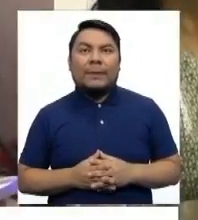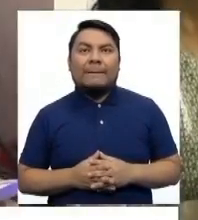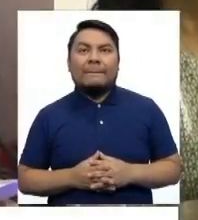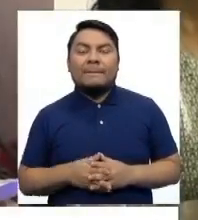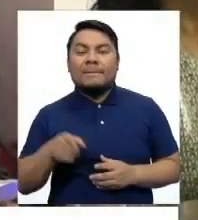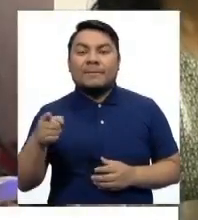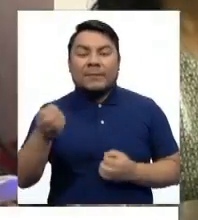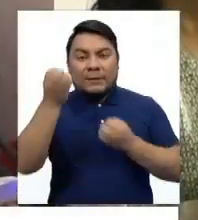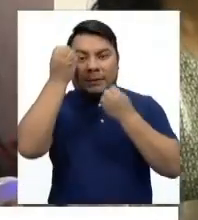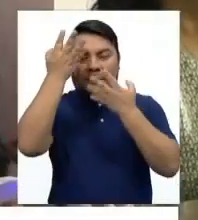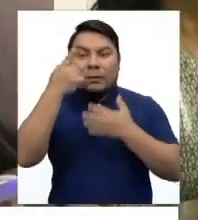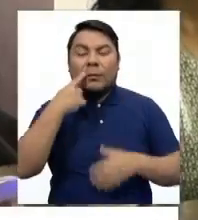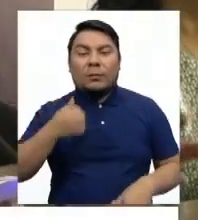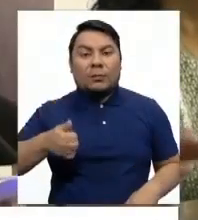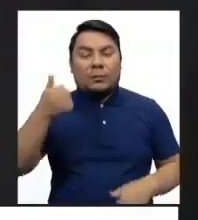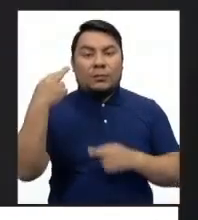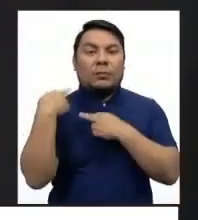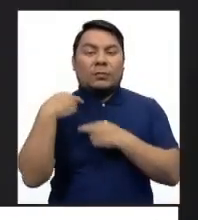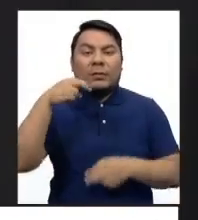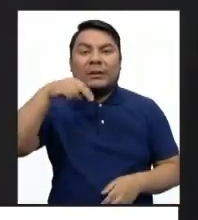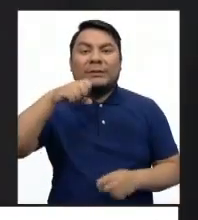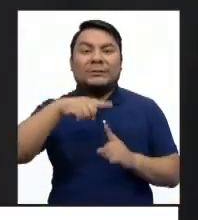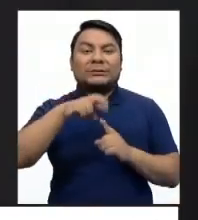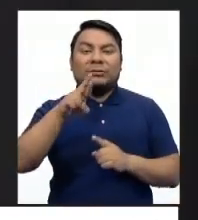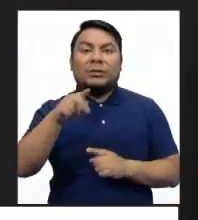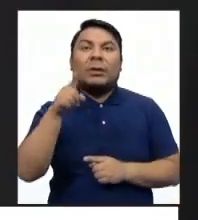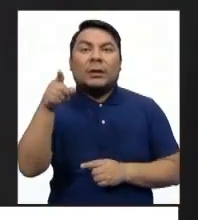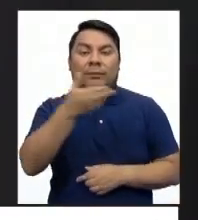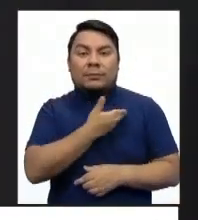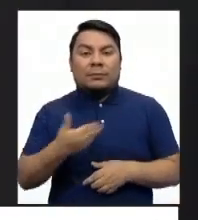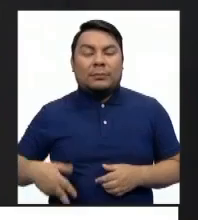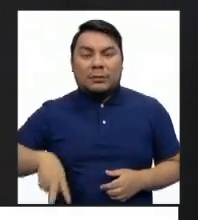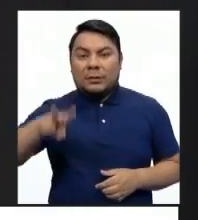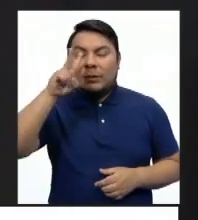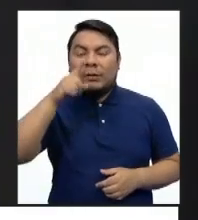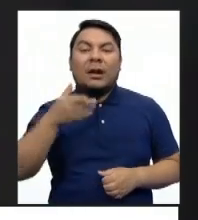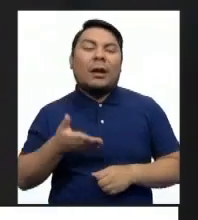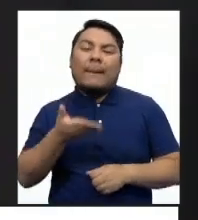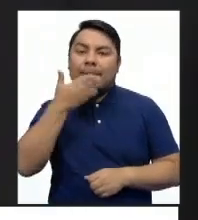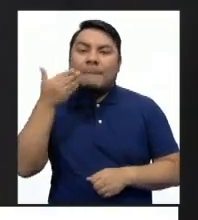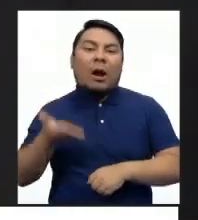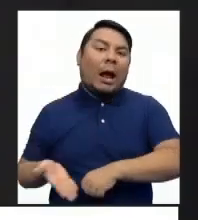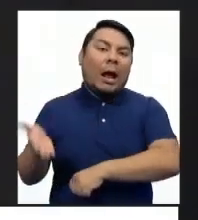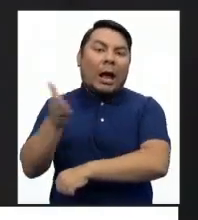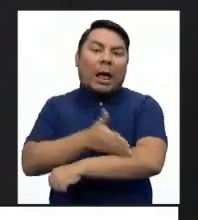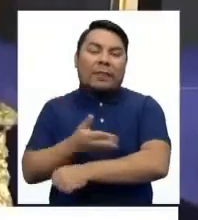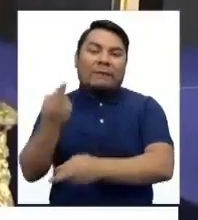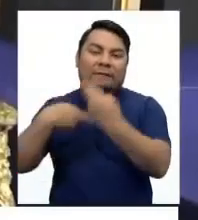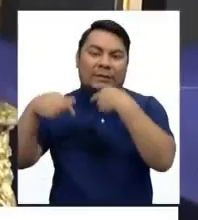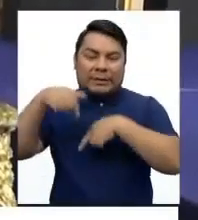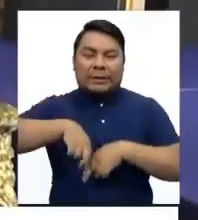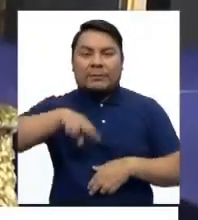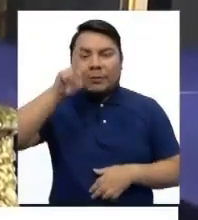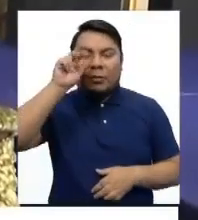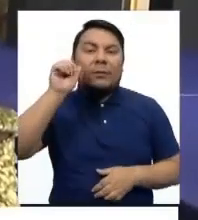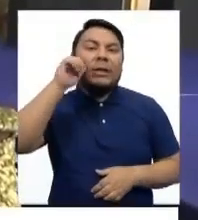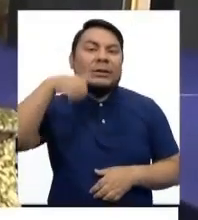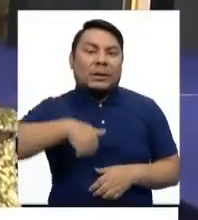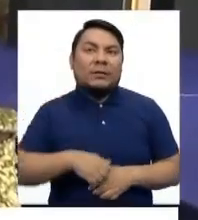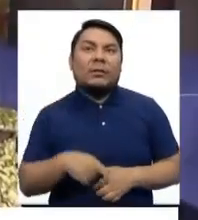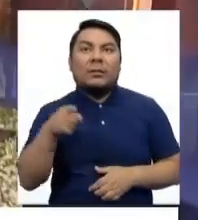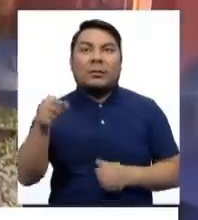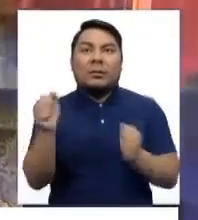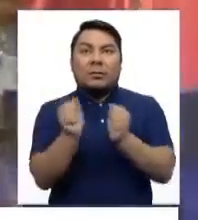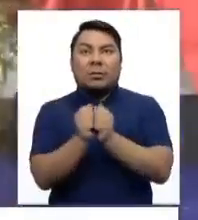Según informó el canciller Néstor Popolicio, el presidente Martín Vizcarra adelantará su regreso para mañana, viernes 1 de marzo. Popolicio, quien acompañó